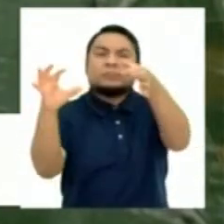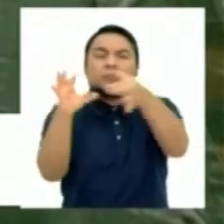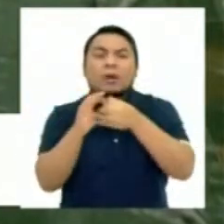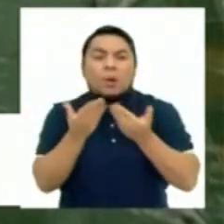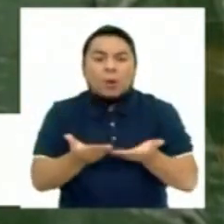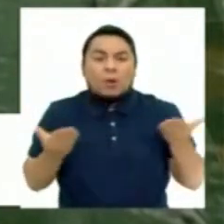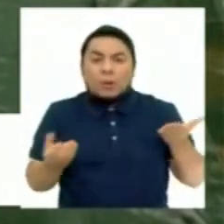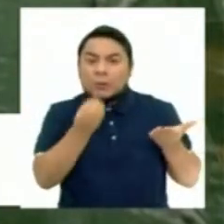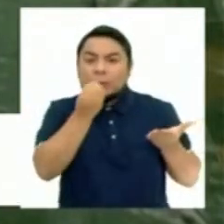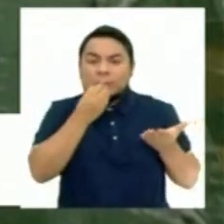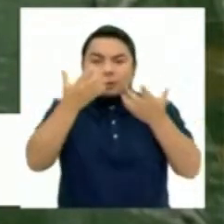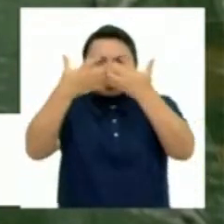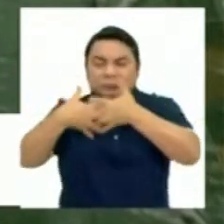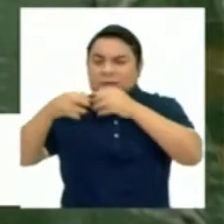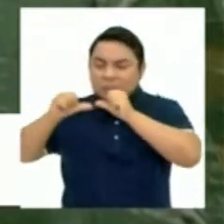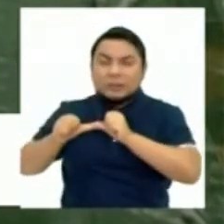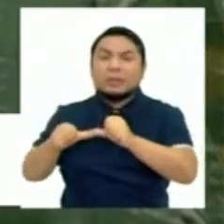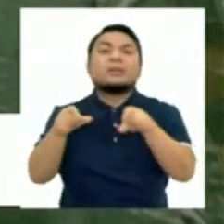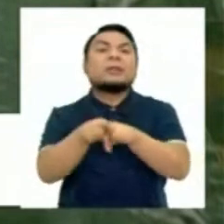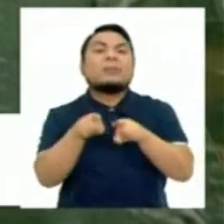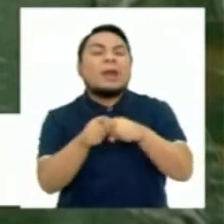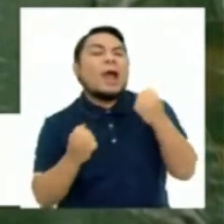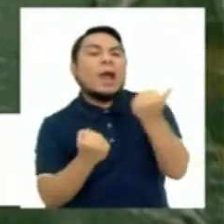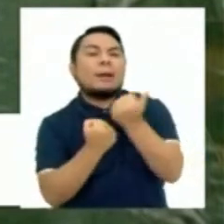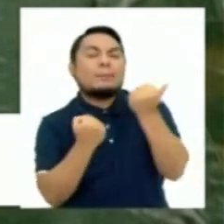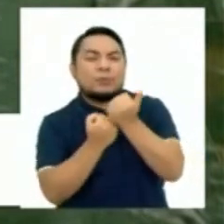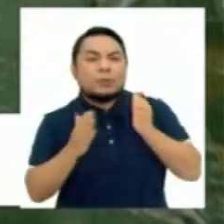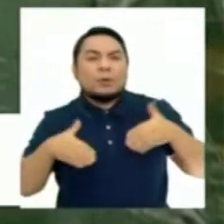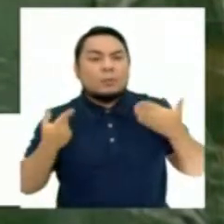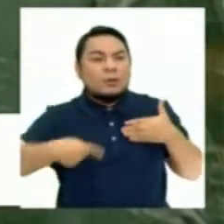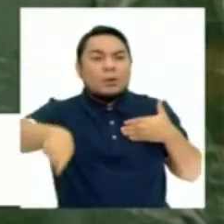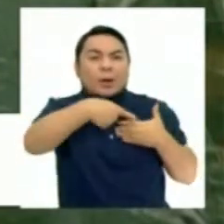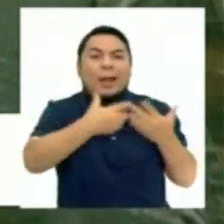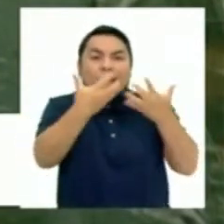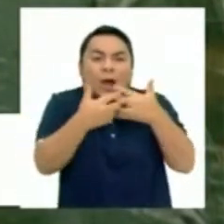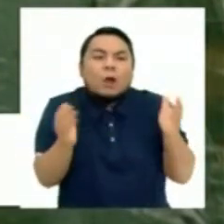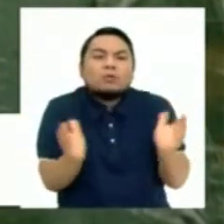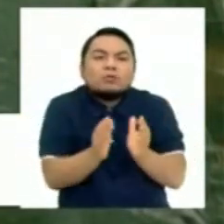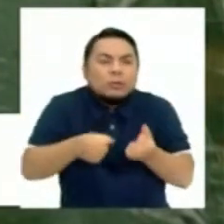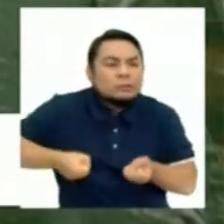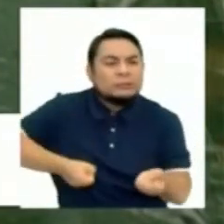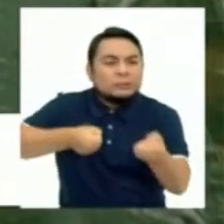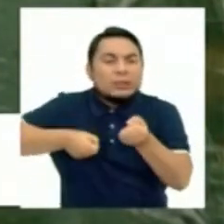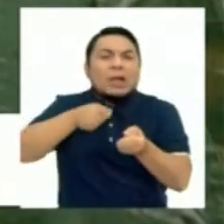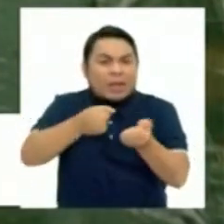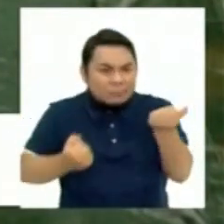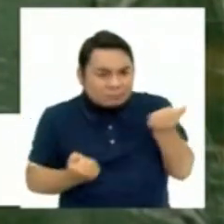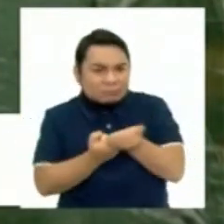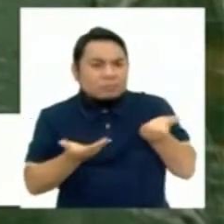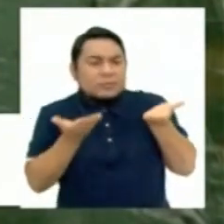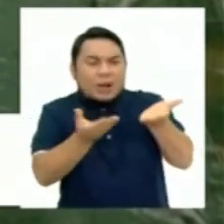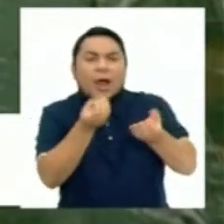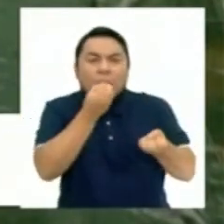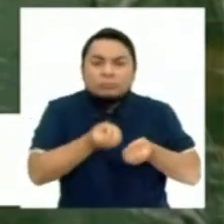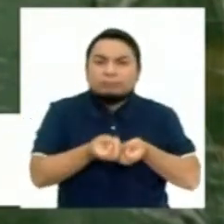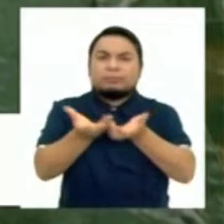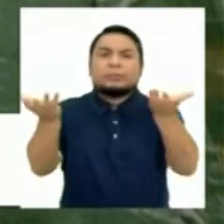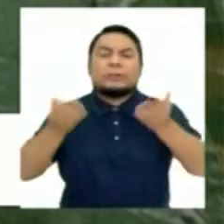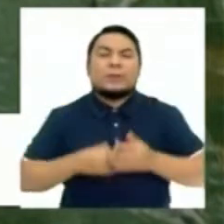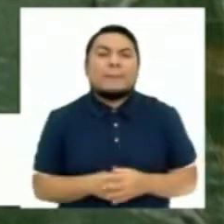los productos alimentarios y apoyar la capacidad de los pequeños productores para aumentar la producción de alimentos.